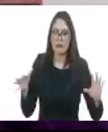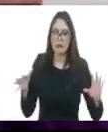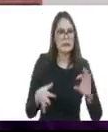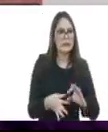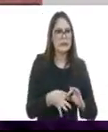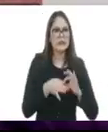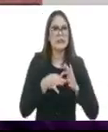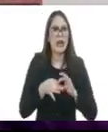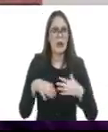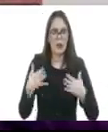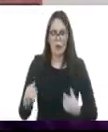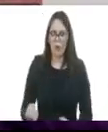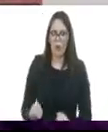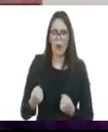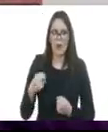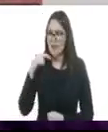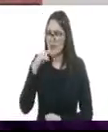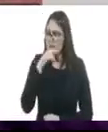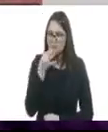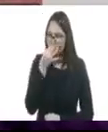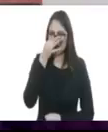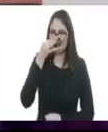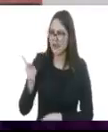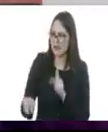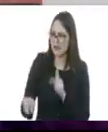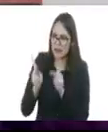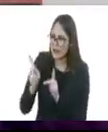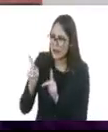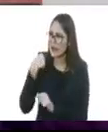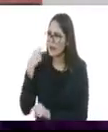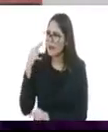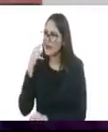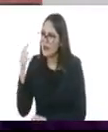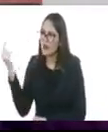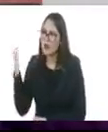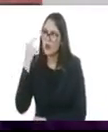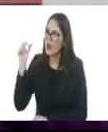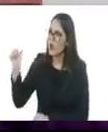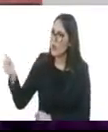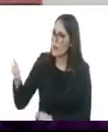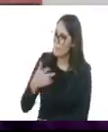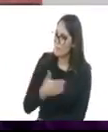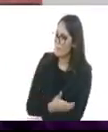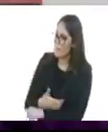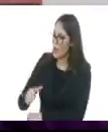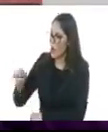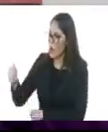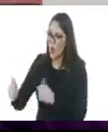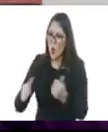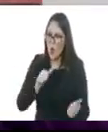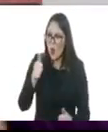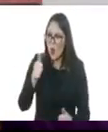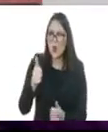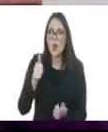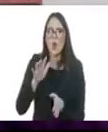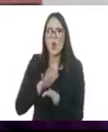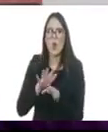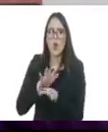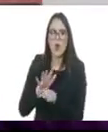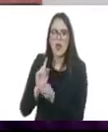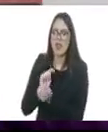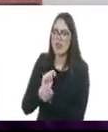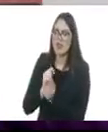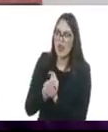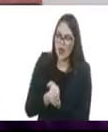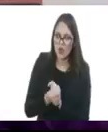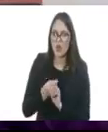hablando escuchando a los compañeros, en cuestiones de traducciones y en cuestiones de lenguaje,